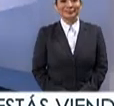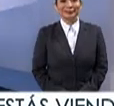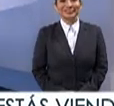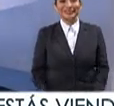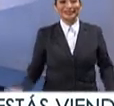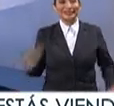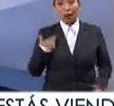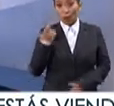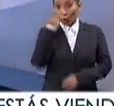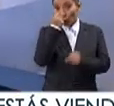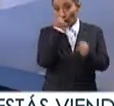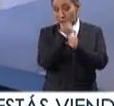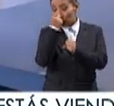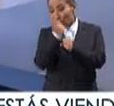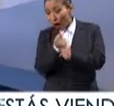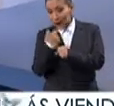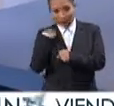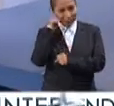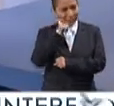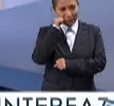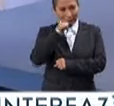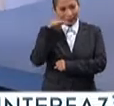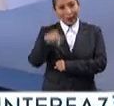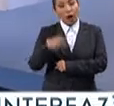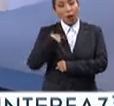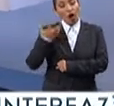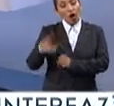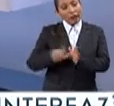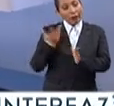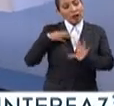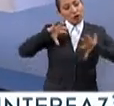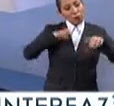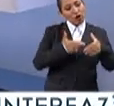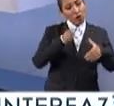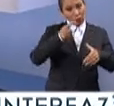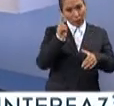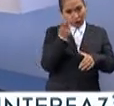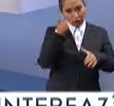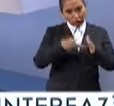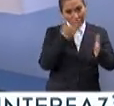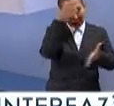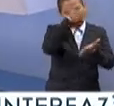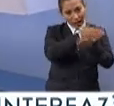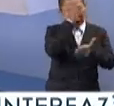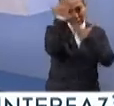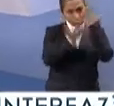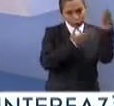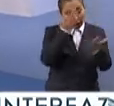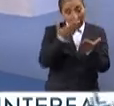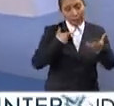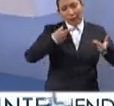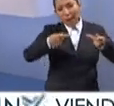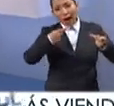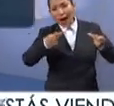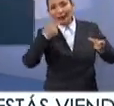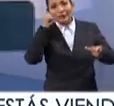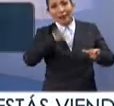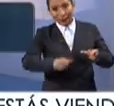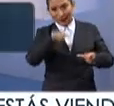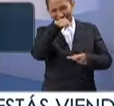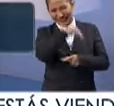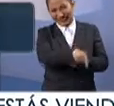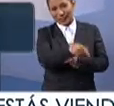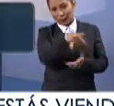y como cada año después de que se reintegra la comunidad universitaria a la unam organiza precisamente la